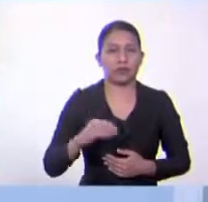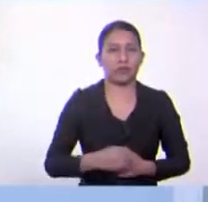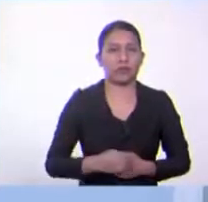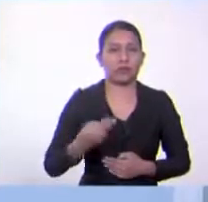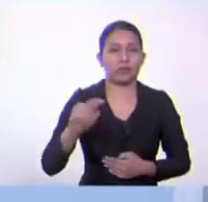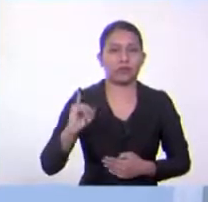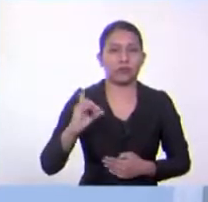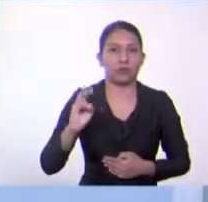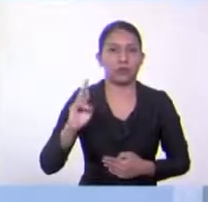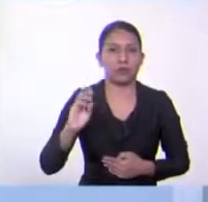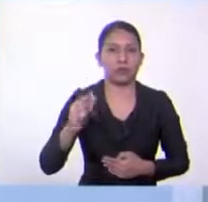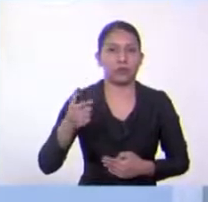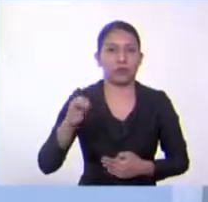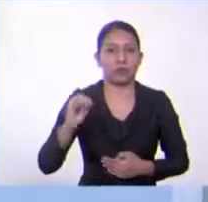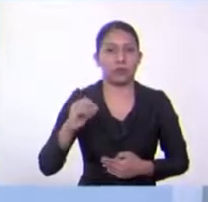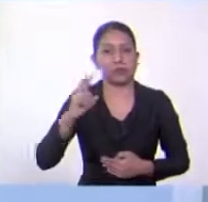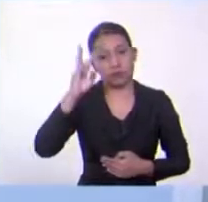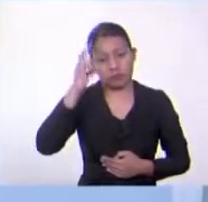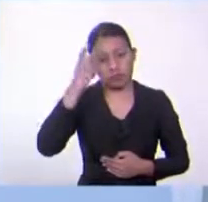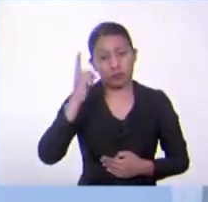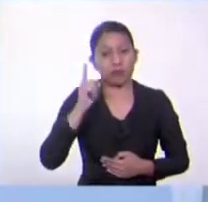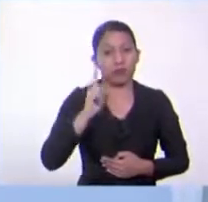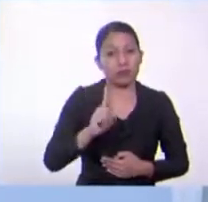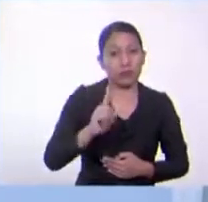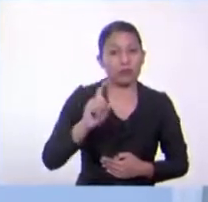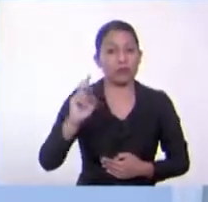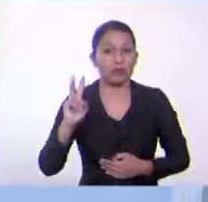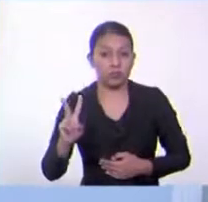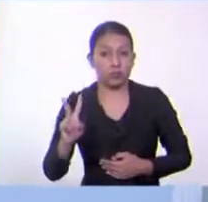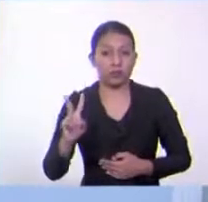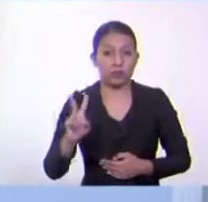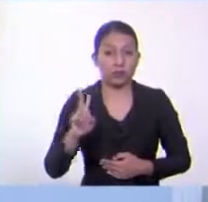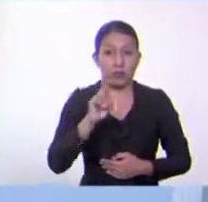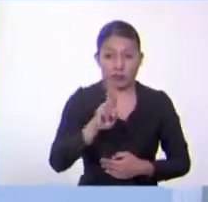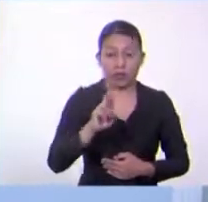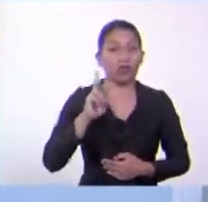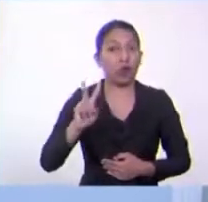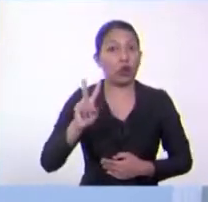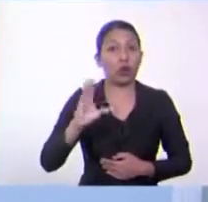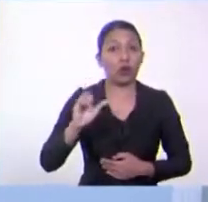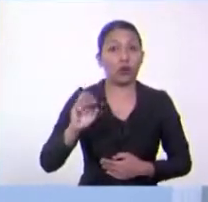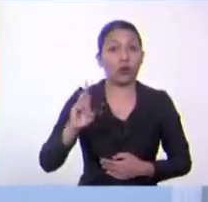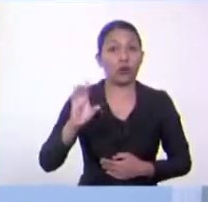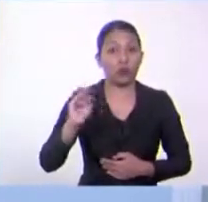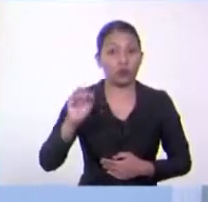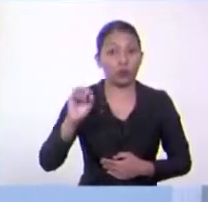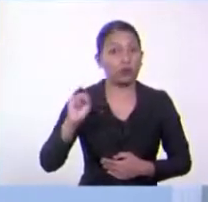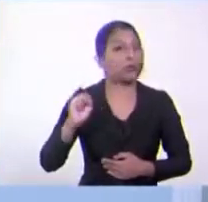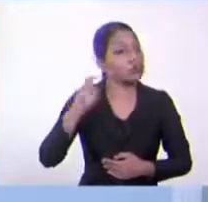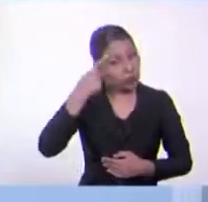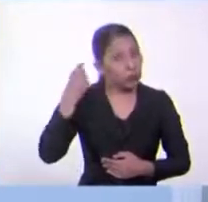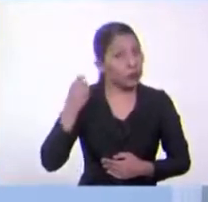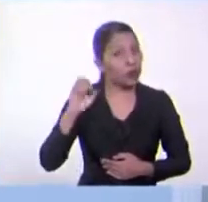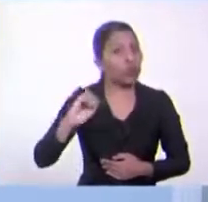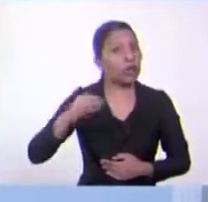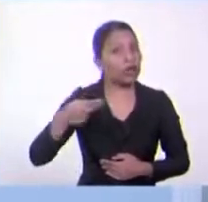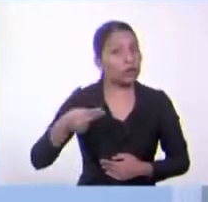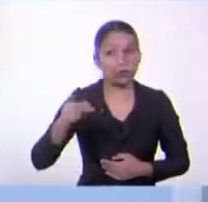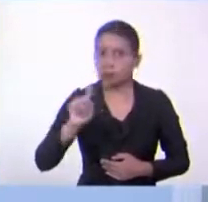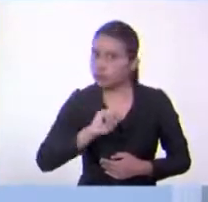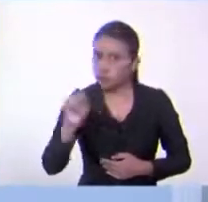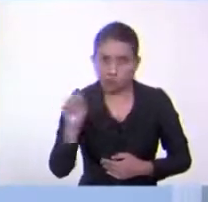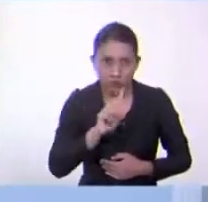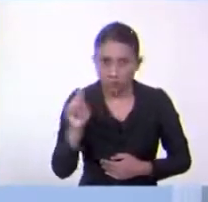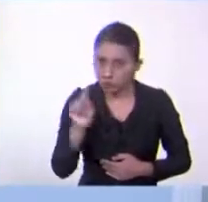sería 1, 2. Tengo un R de 2 carbonos. Recuérdense, este no es